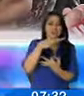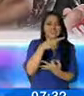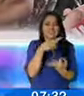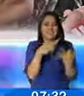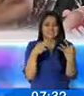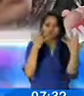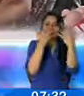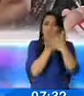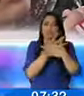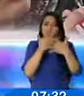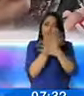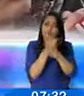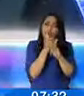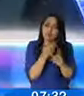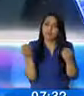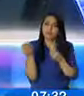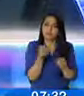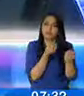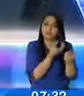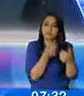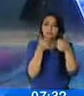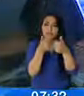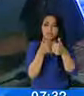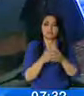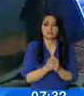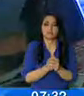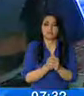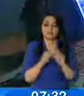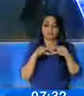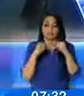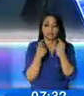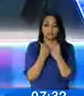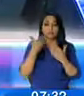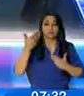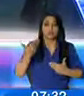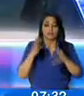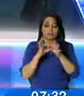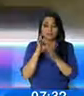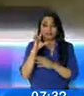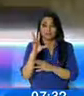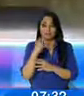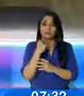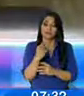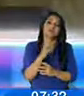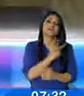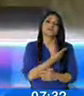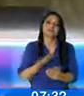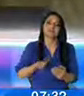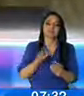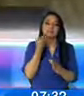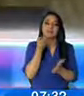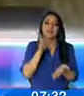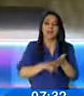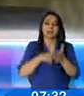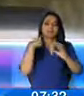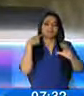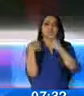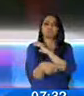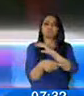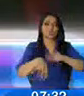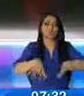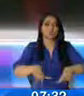poder a poder procesar adecuadamente en país reconocen que la carta del vicepresidente donde acusa a lening Moreno de institucionalizar la